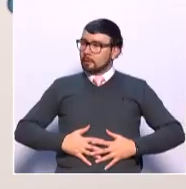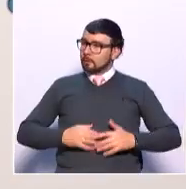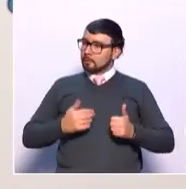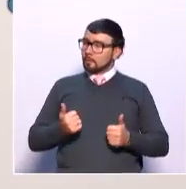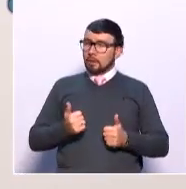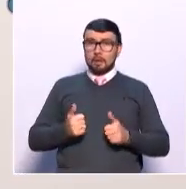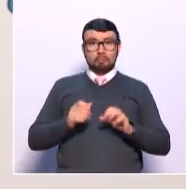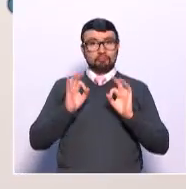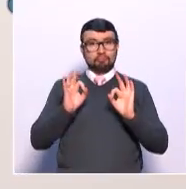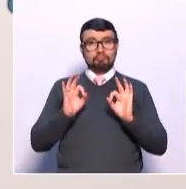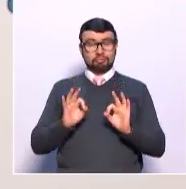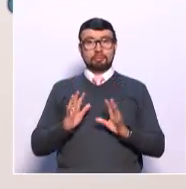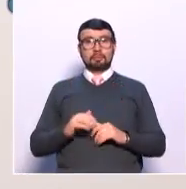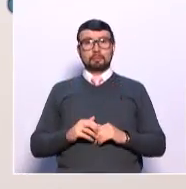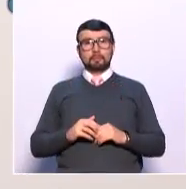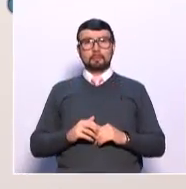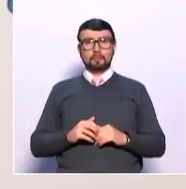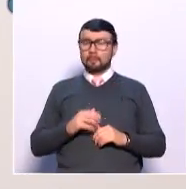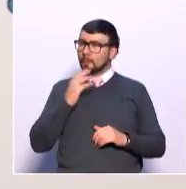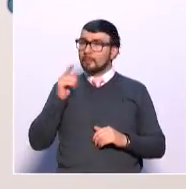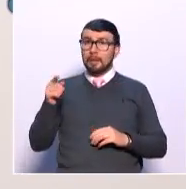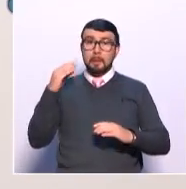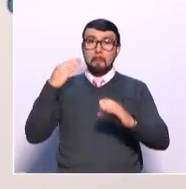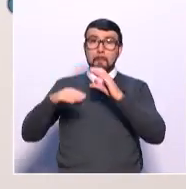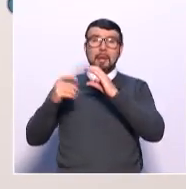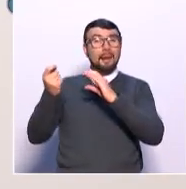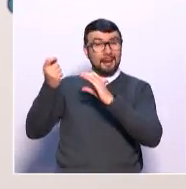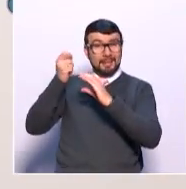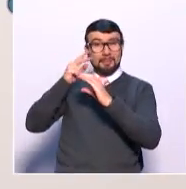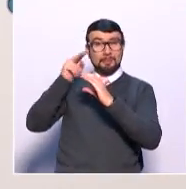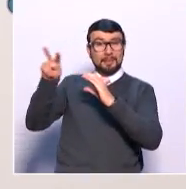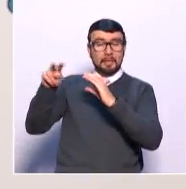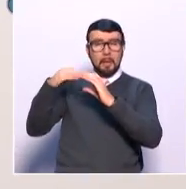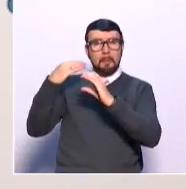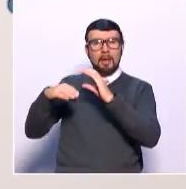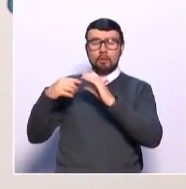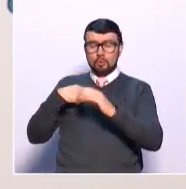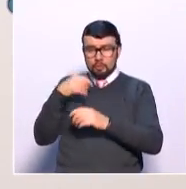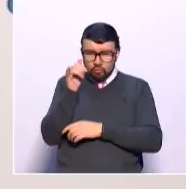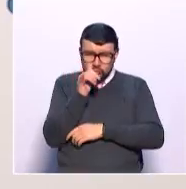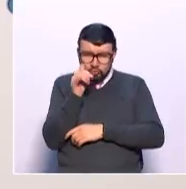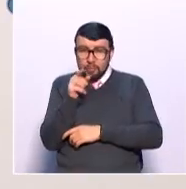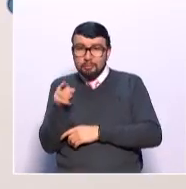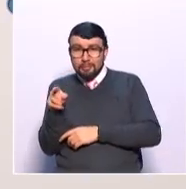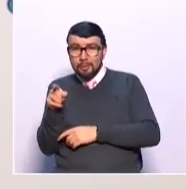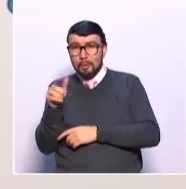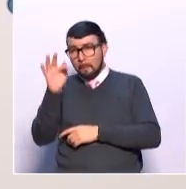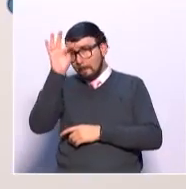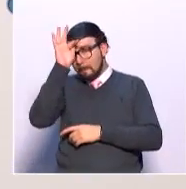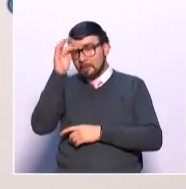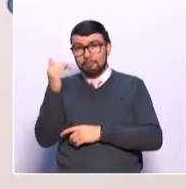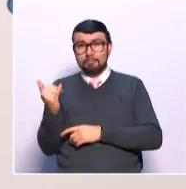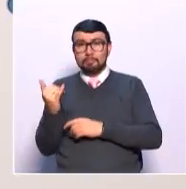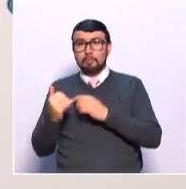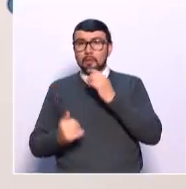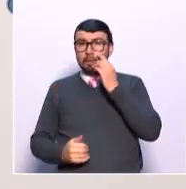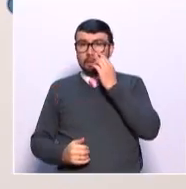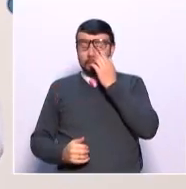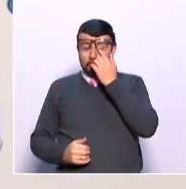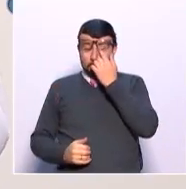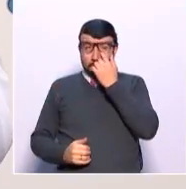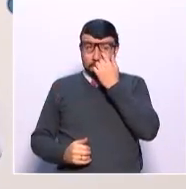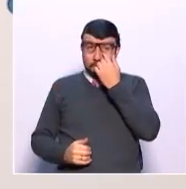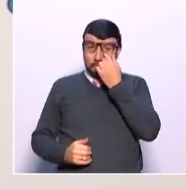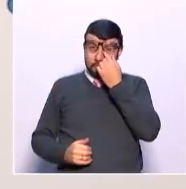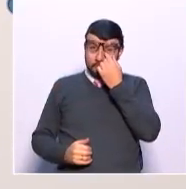y casualmente con el vídeo que acabamos de ver que grabé en un hospital además yo tuve mucha dificultad